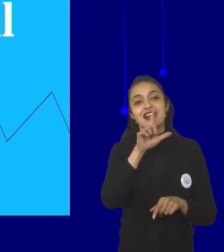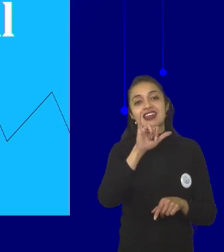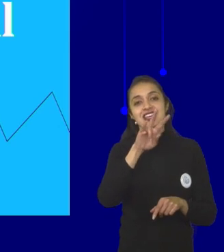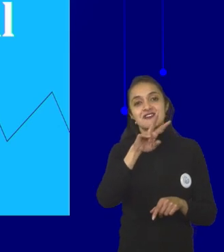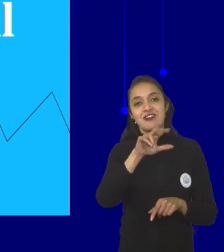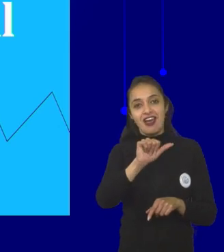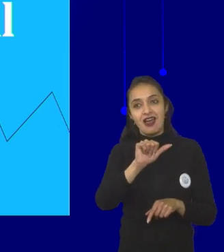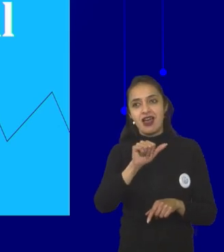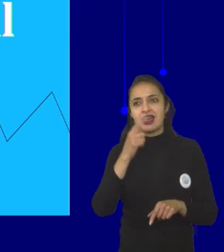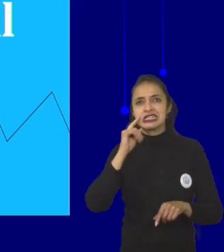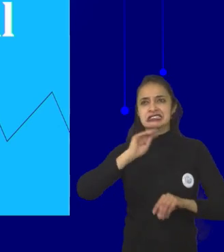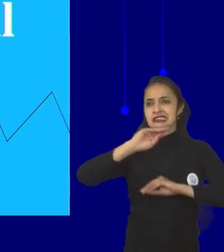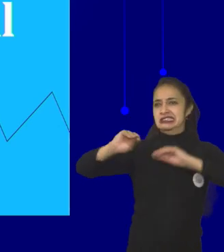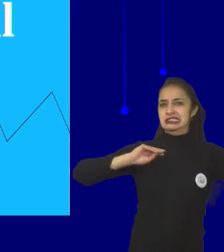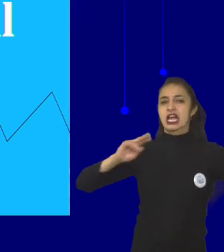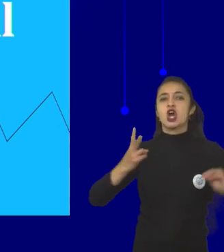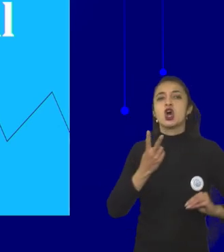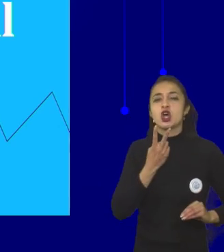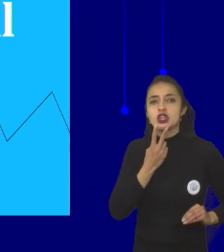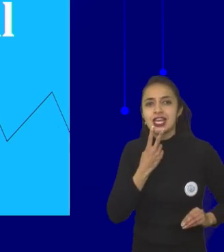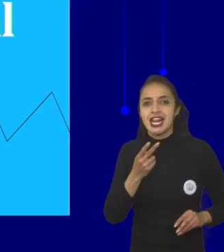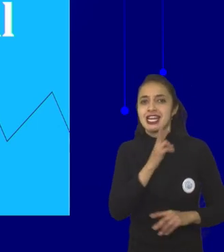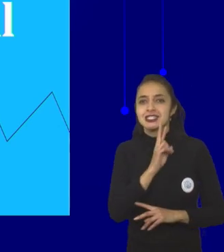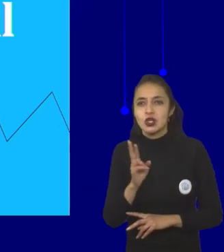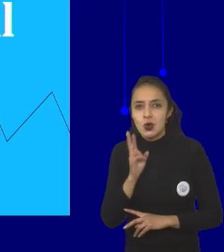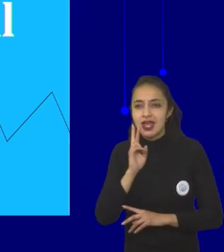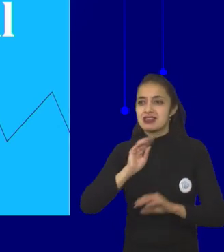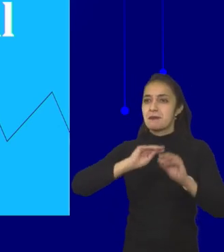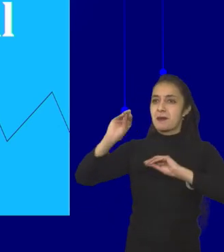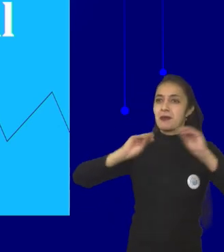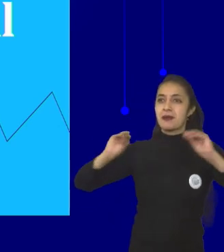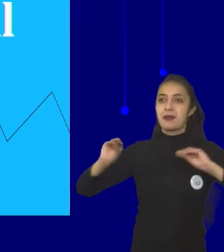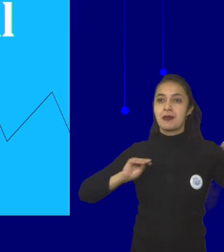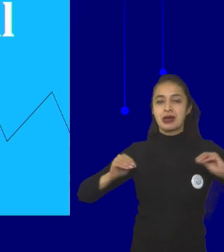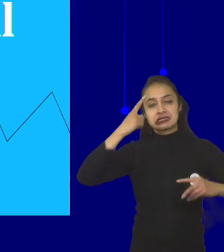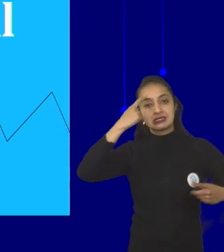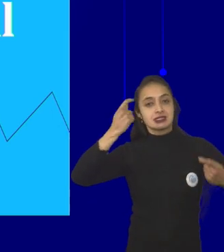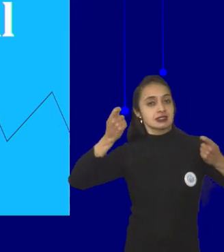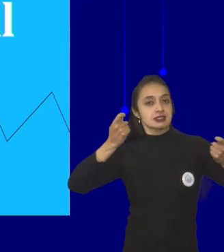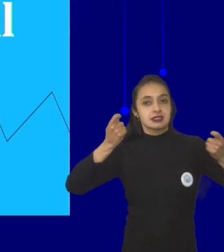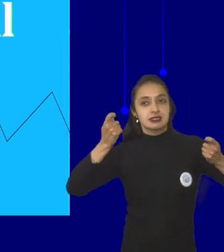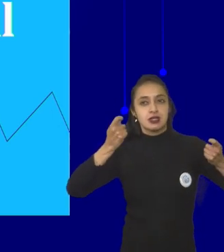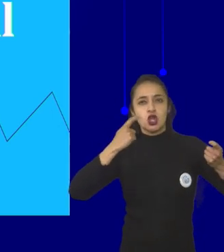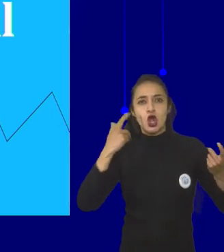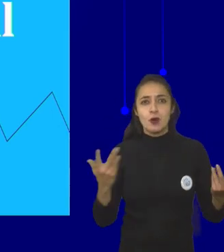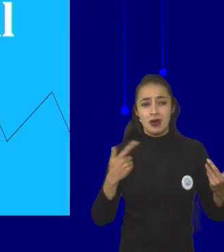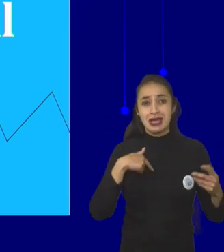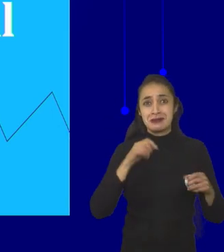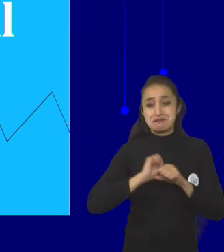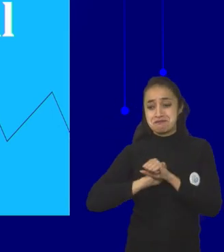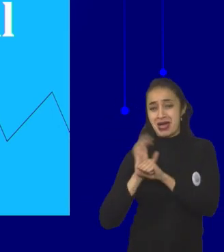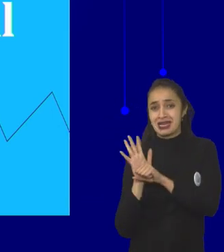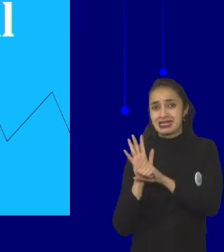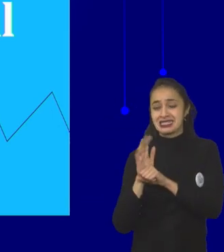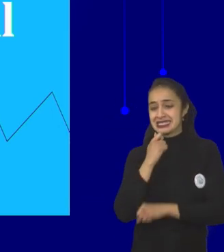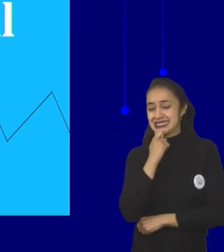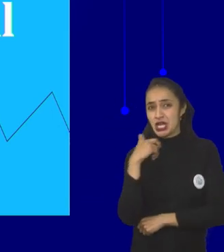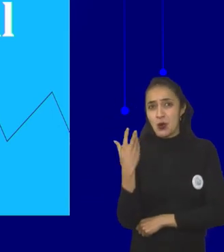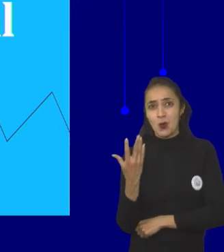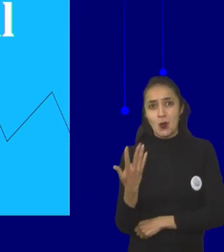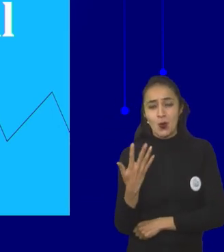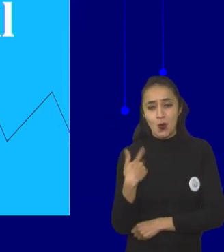Activamos los hoteles, activamos los restaurantes, decíamos, ¿cómo hacemos para generar que le llegue en medio de la pandemia plata